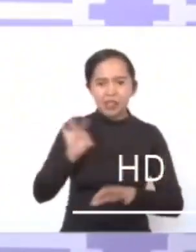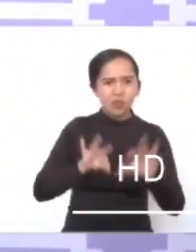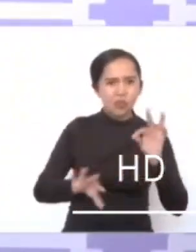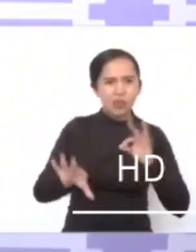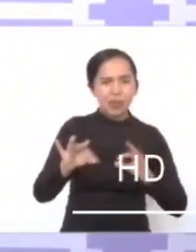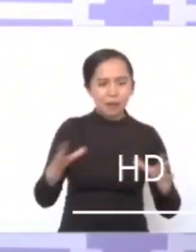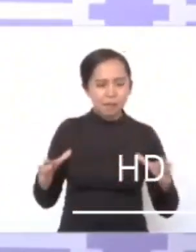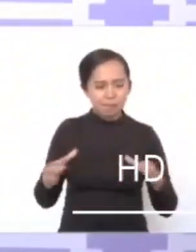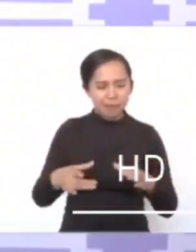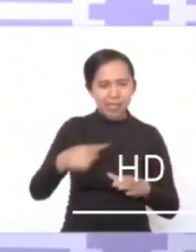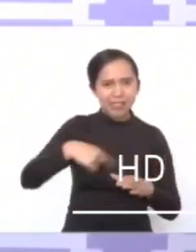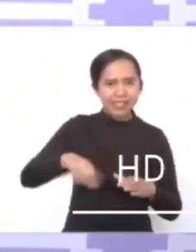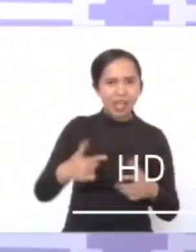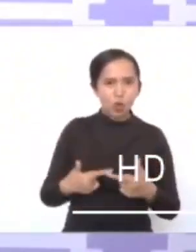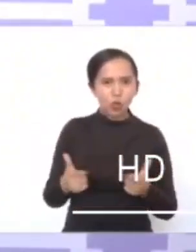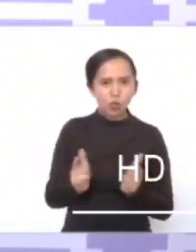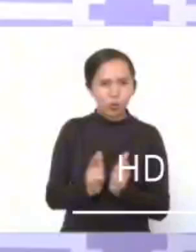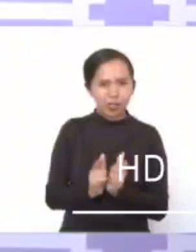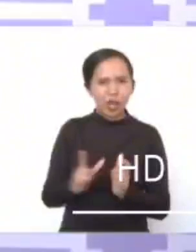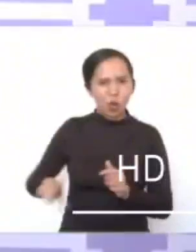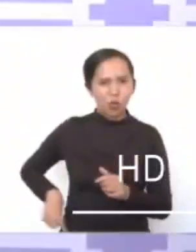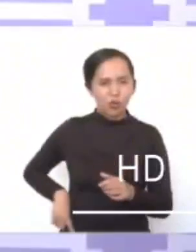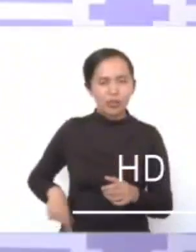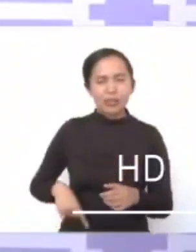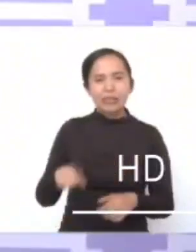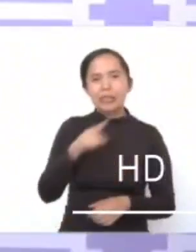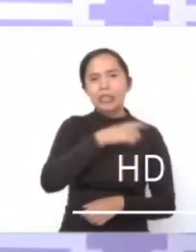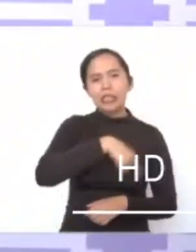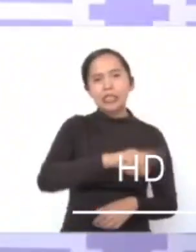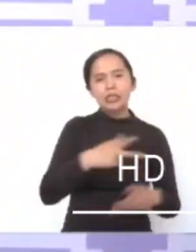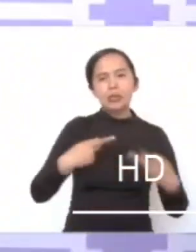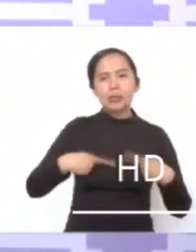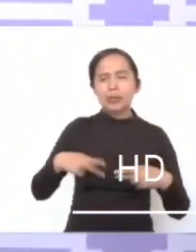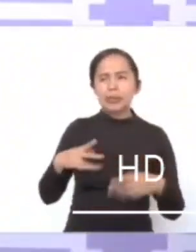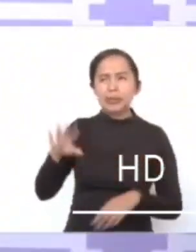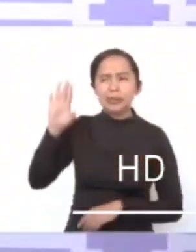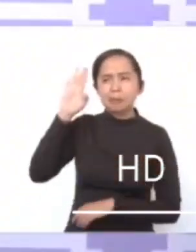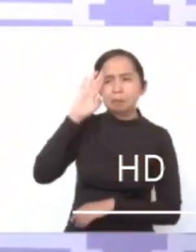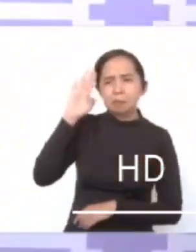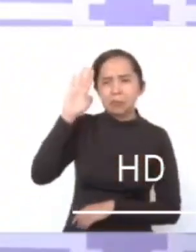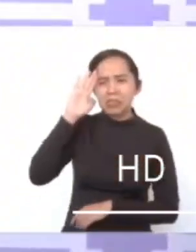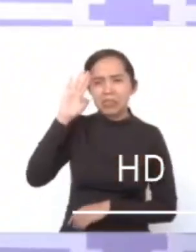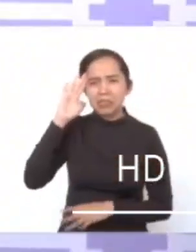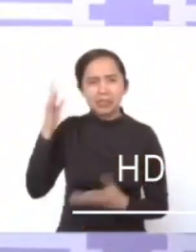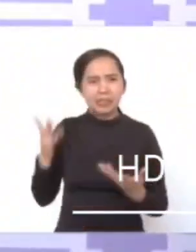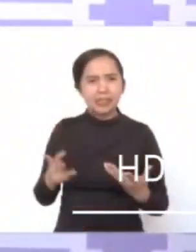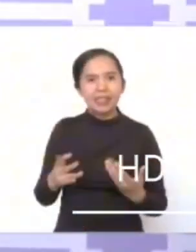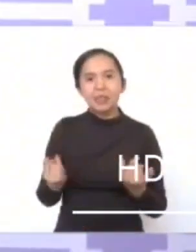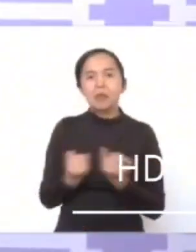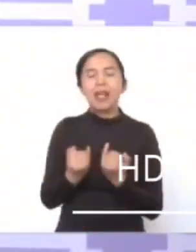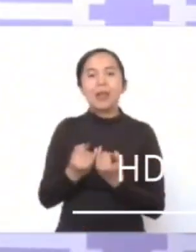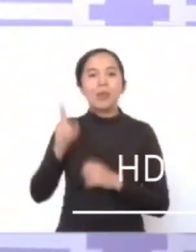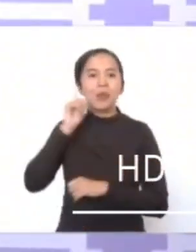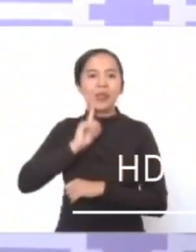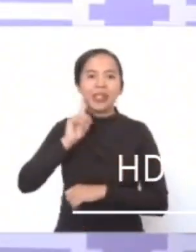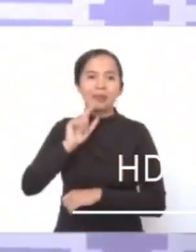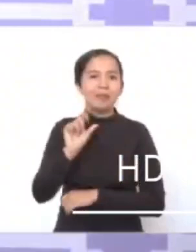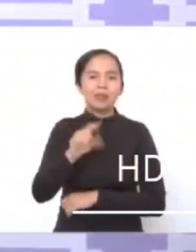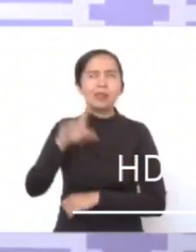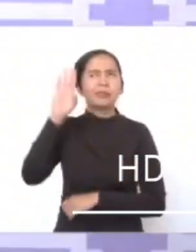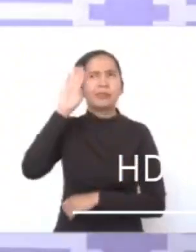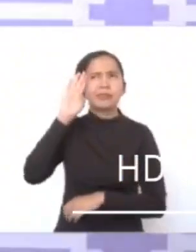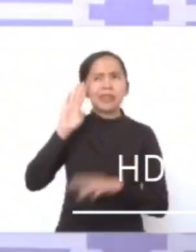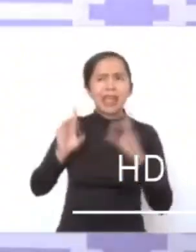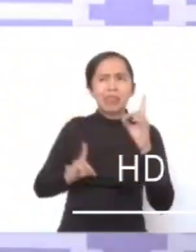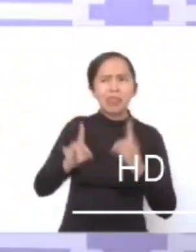legislativa, fue cuestionadísimo el planteamiento, hasta por mujeres que subían